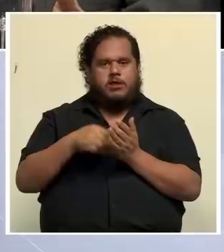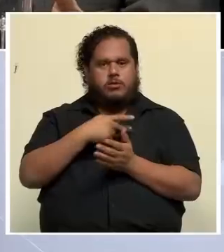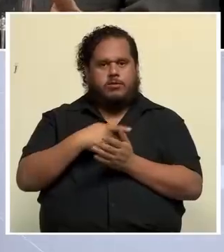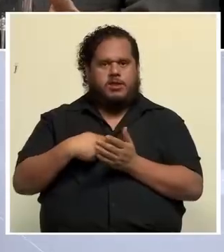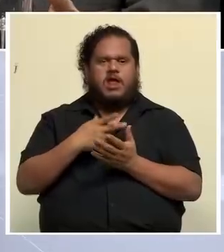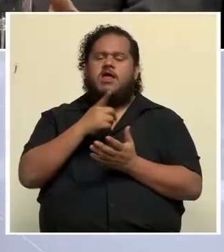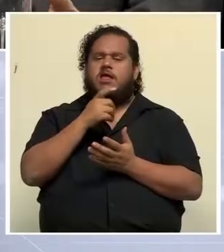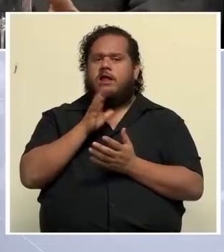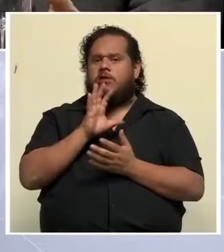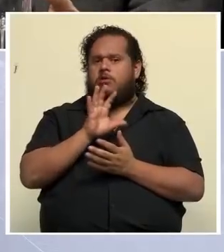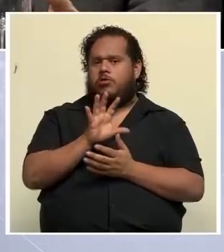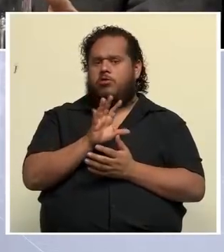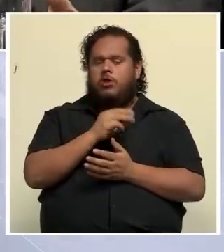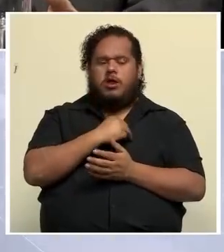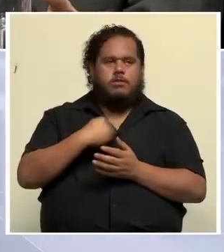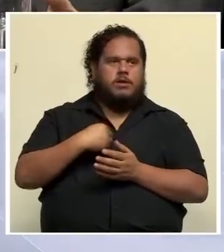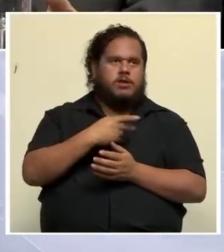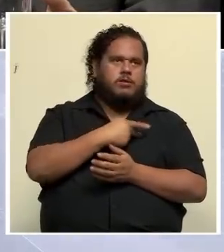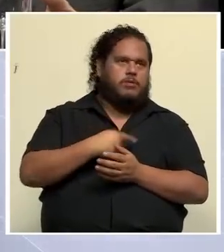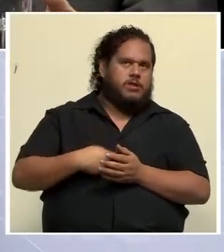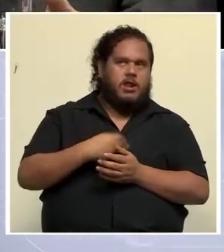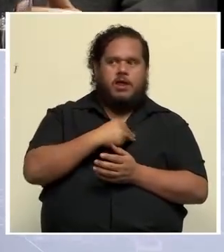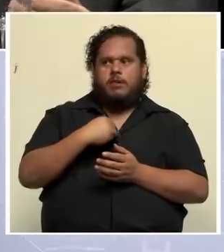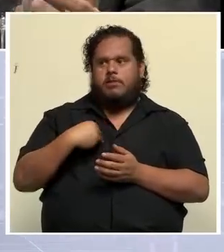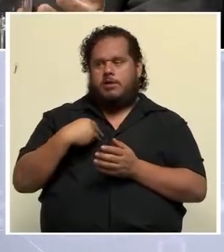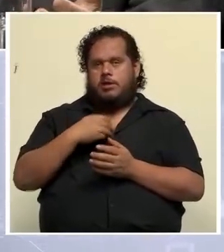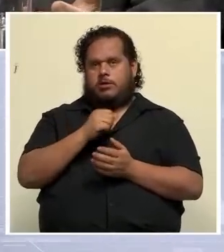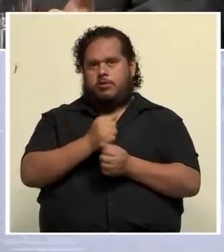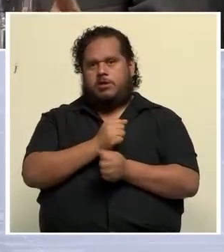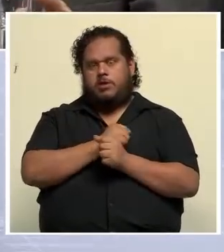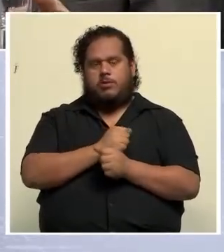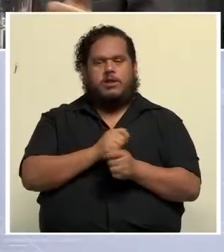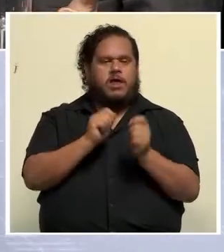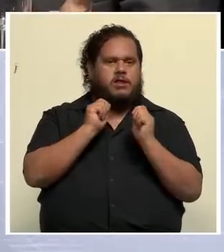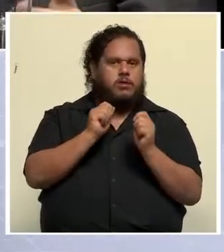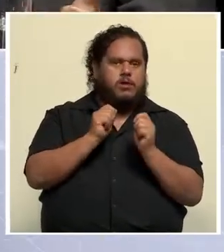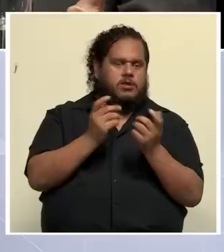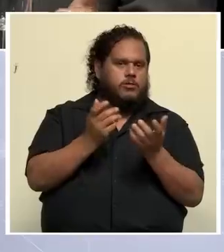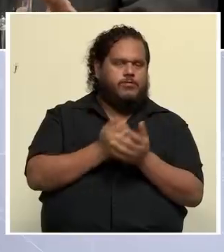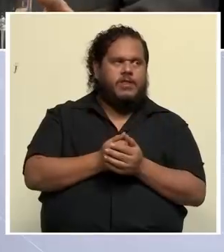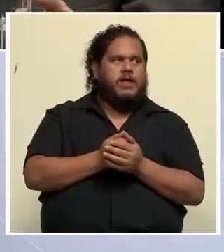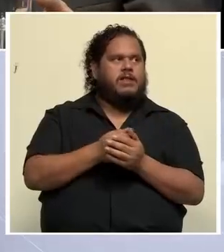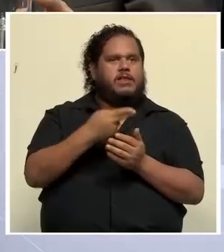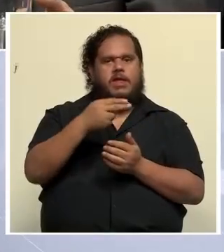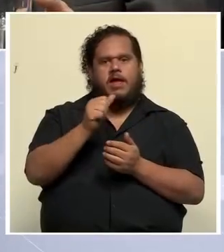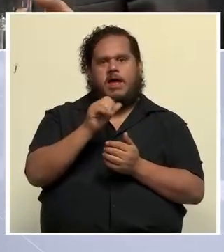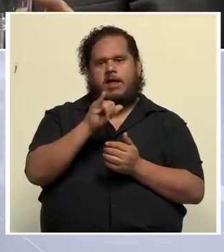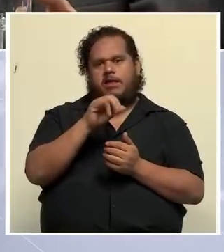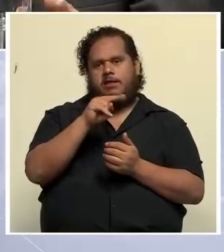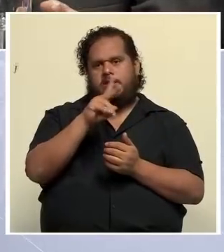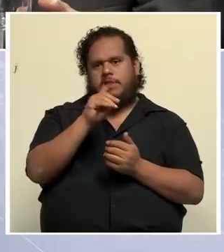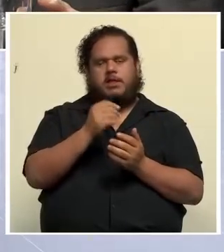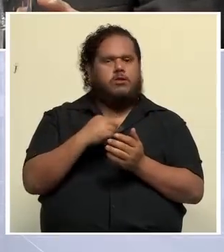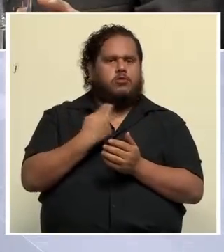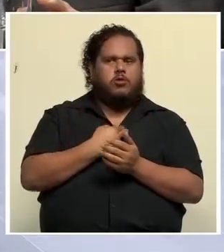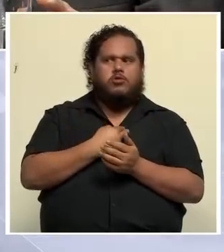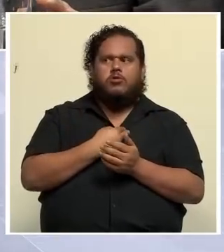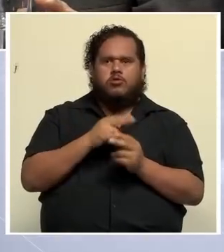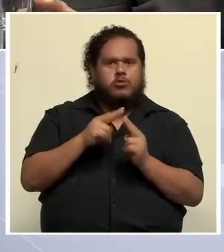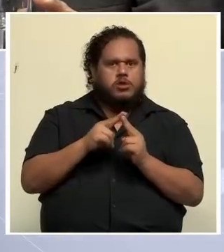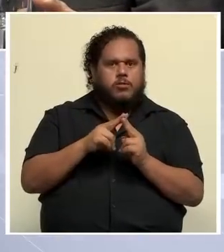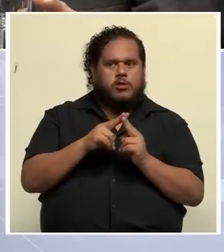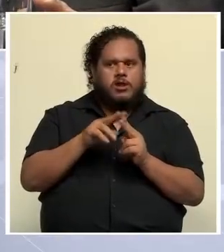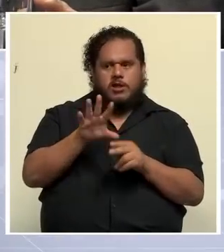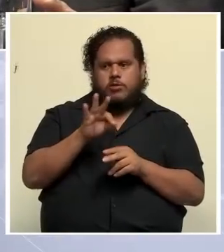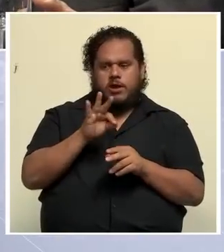quiénes serían sus ministro de la presidencia, ministro de seguridad, de educación, etcétera, de hacienda, lo que conocemos es la escogencia de los